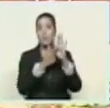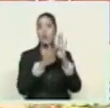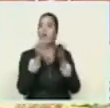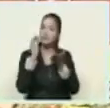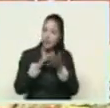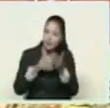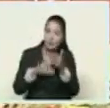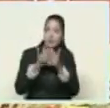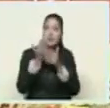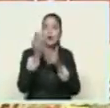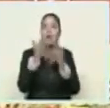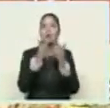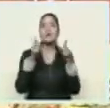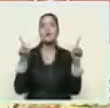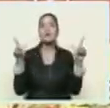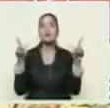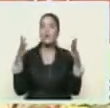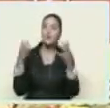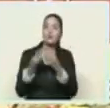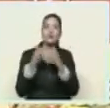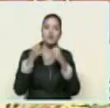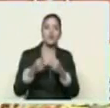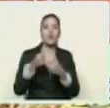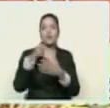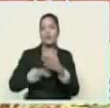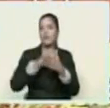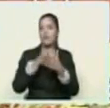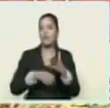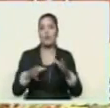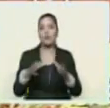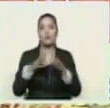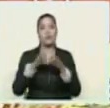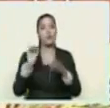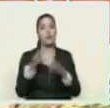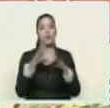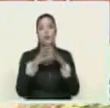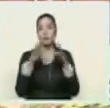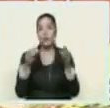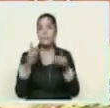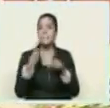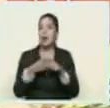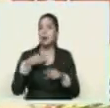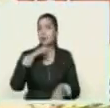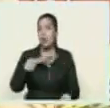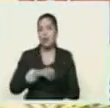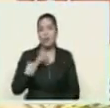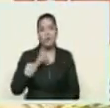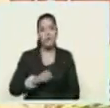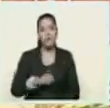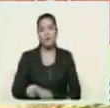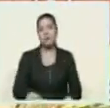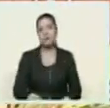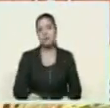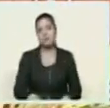resucitó en libertador con todas sus tropas y su carga histórica